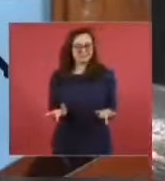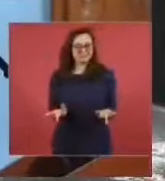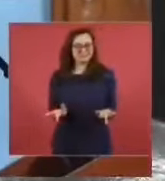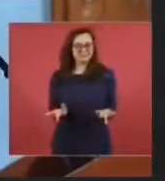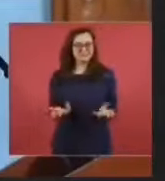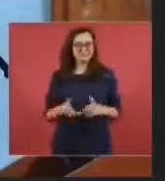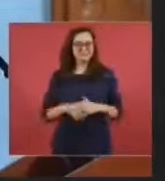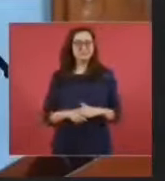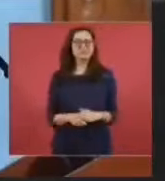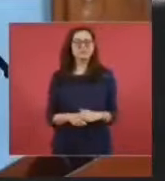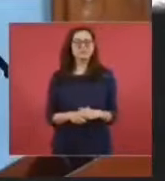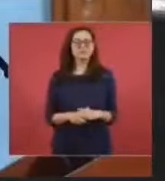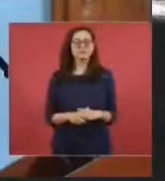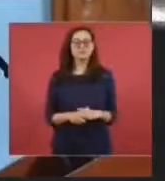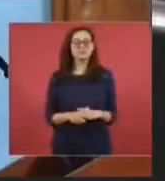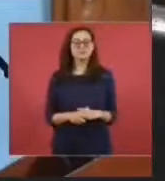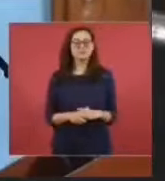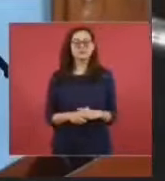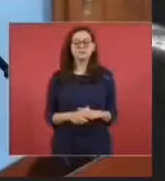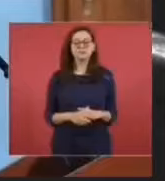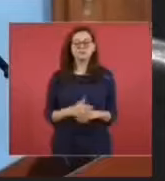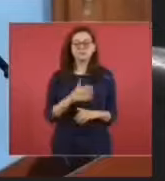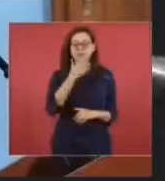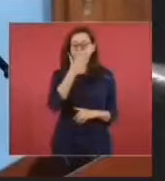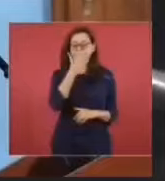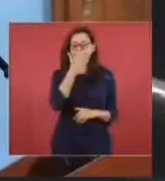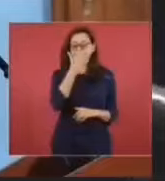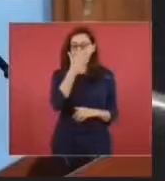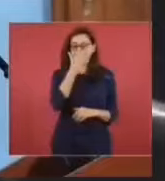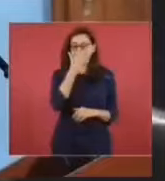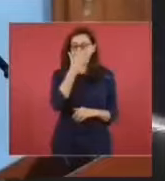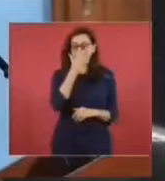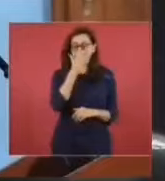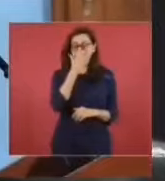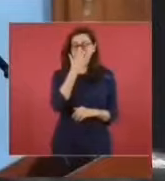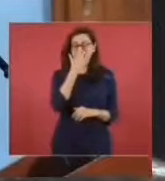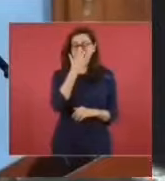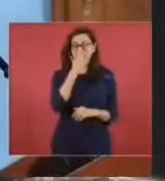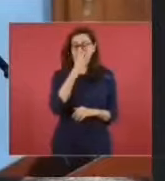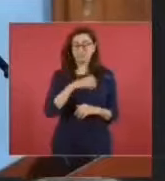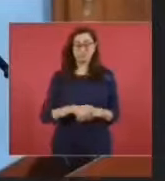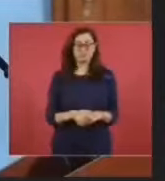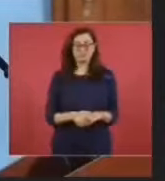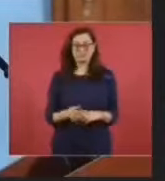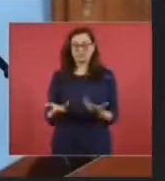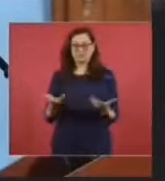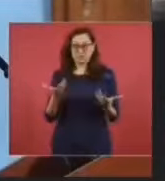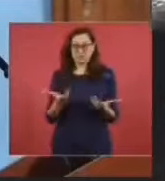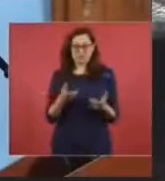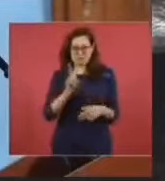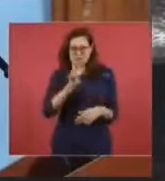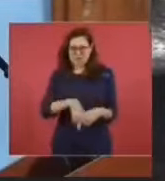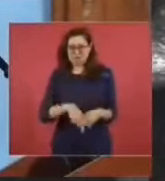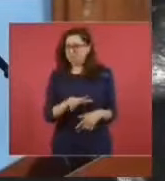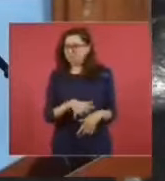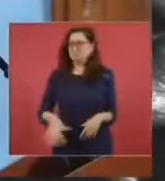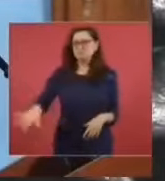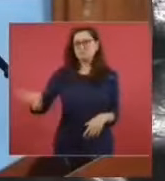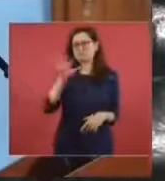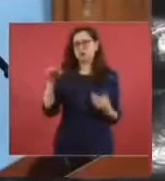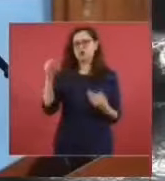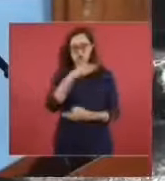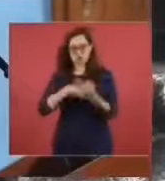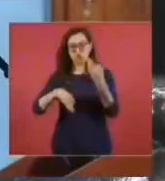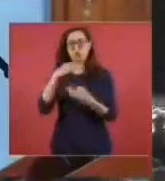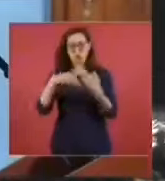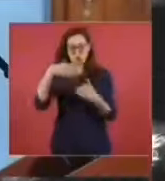situación meramente política. Y a esto, si le agregamos el injerencismo que se ha tenido, este